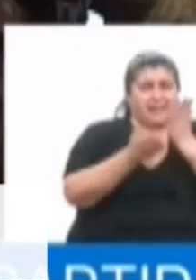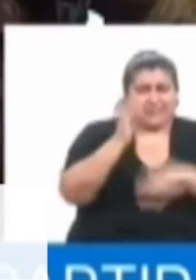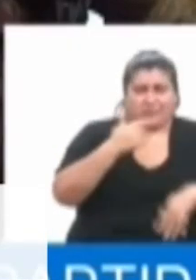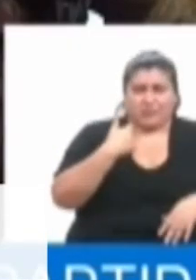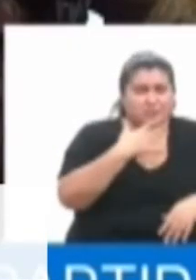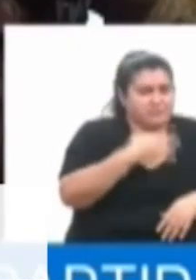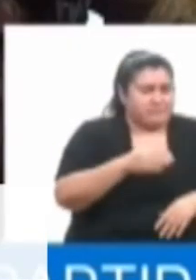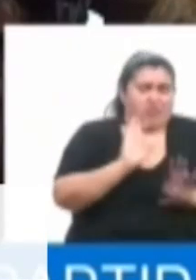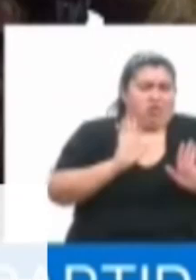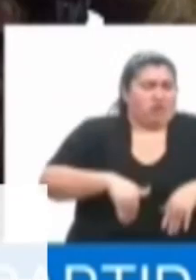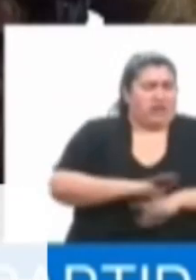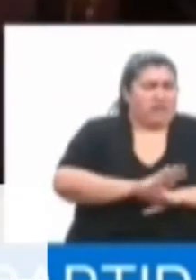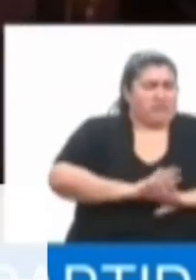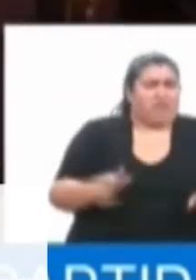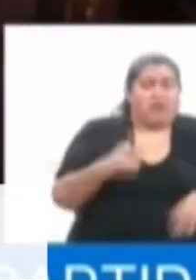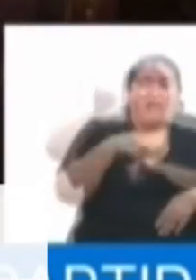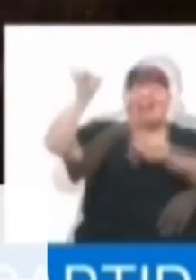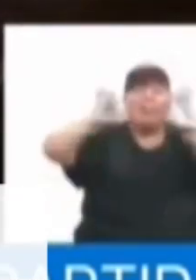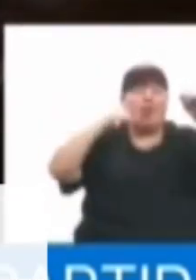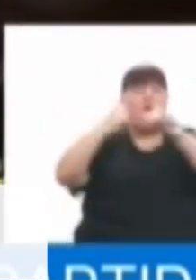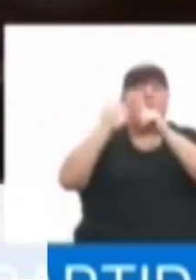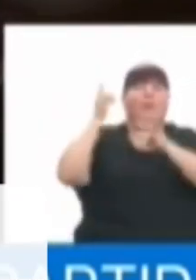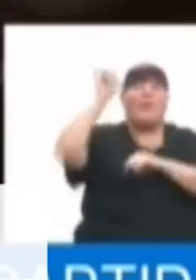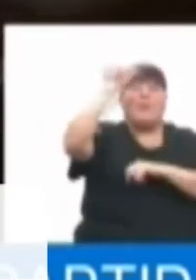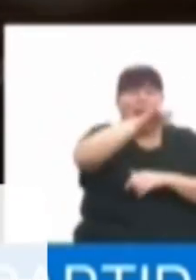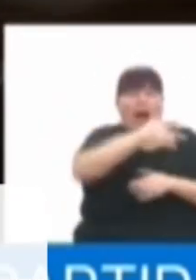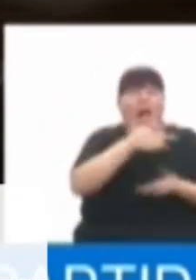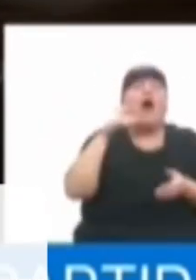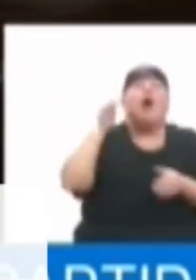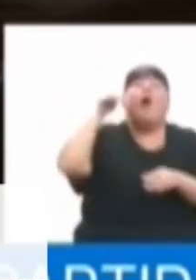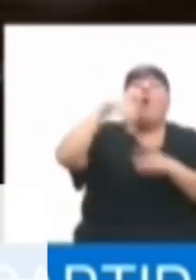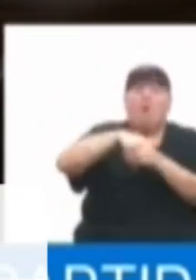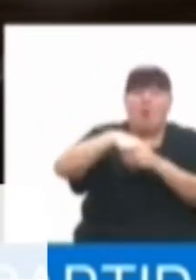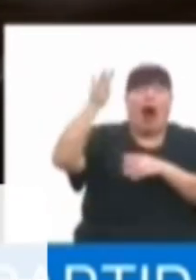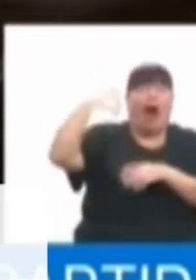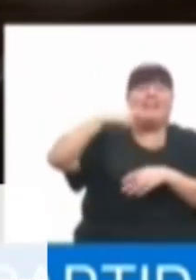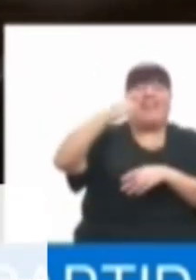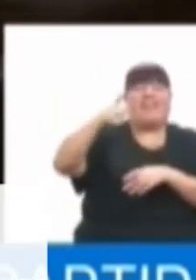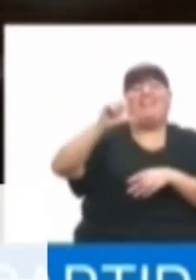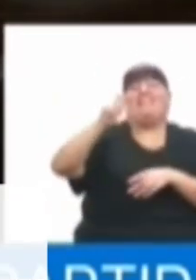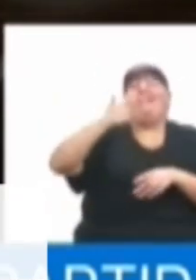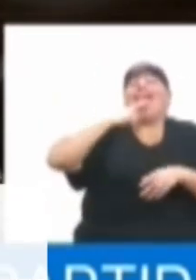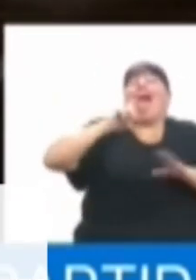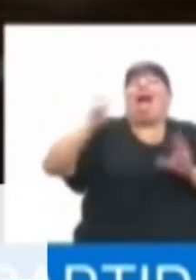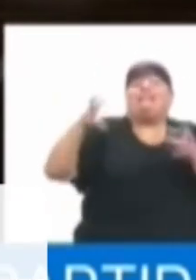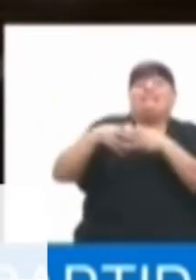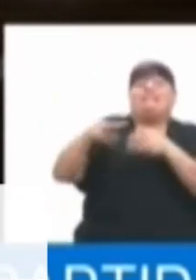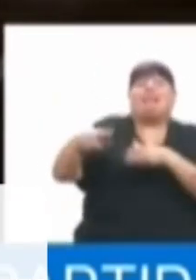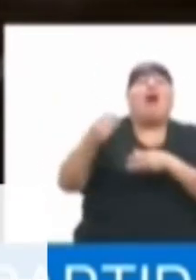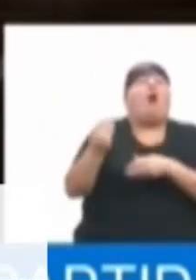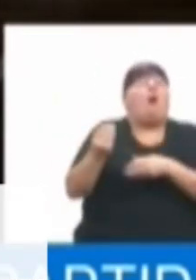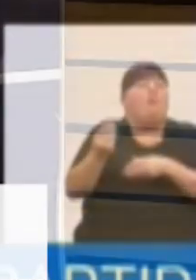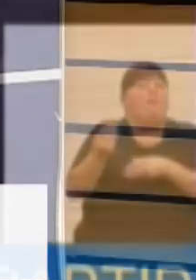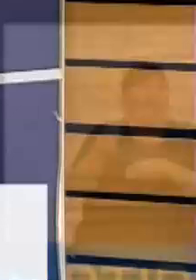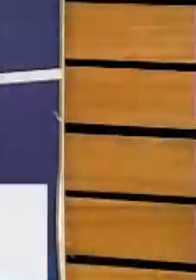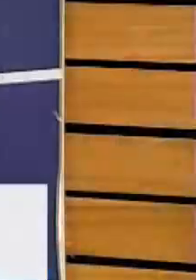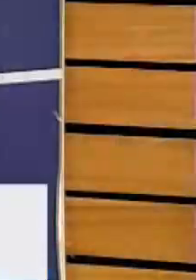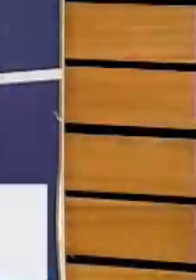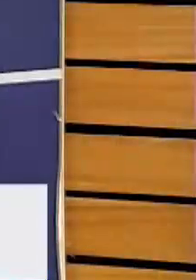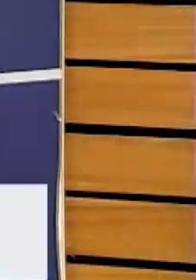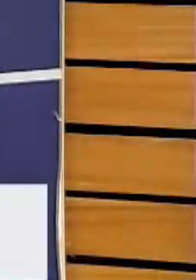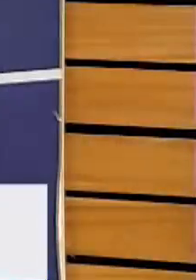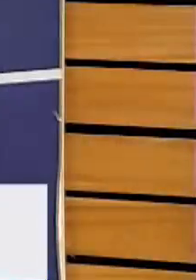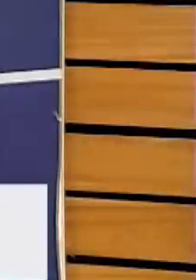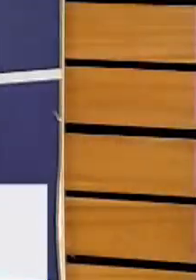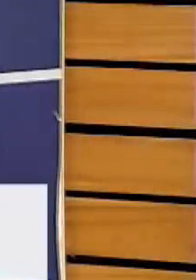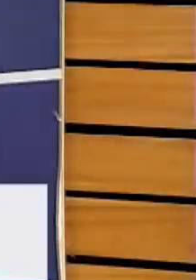Congreso intervenga. Tiene algún tipo de limitaciones estas facultades delegadas. En principio